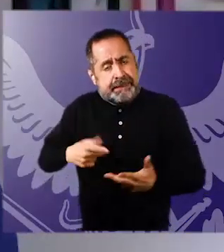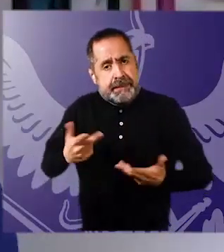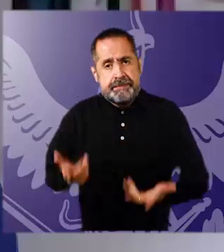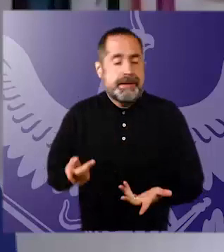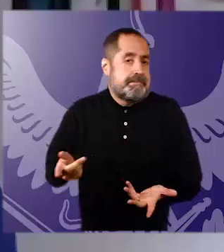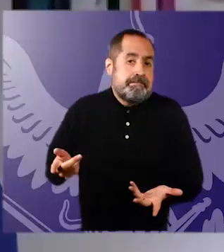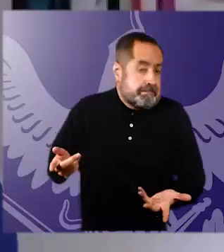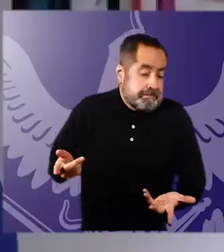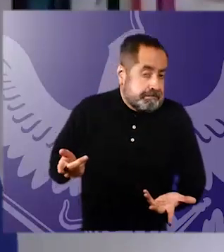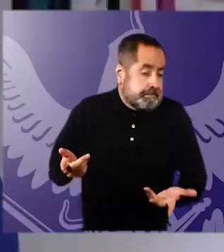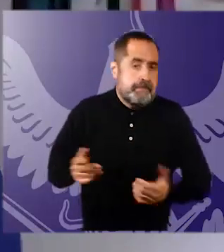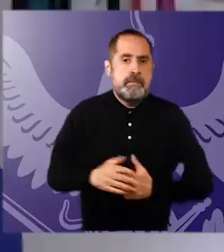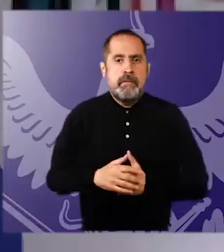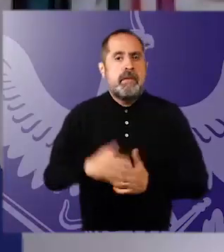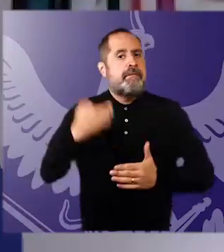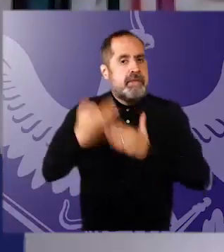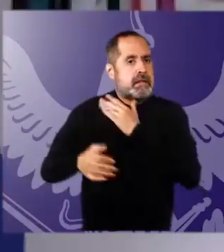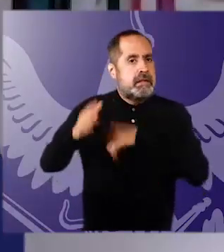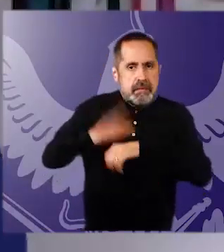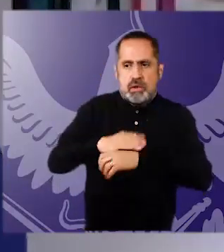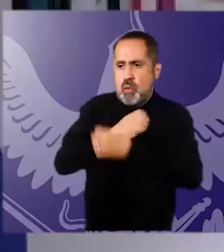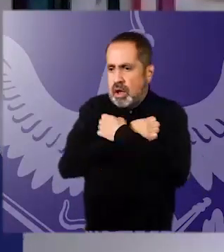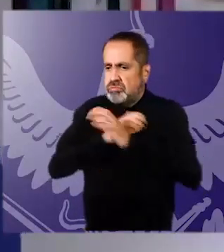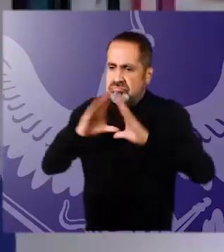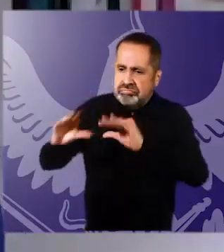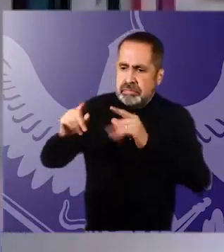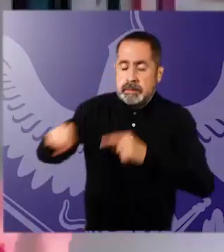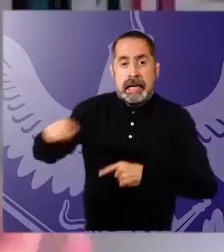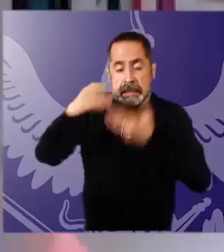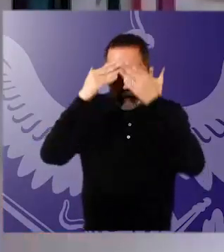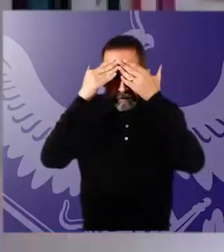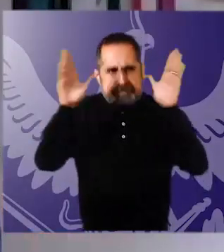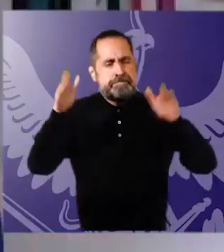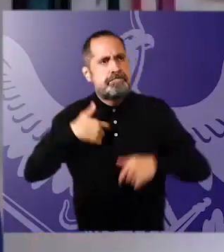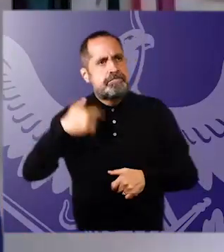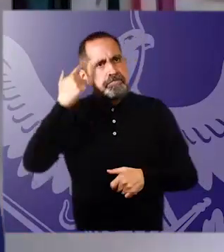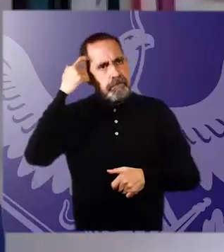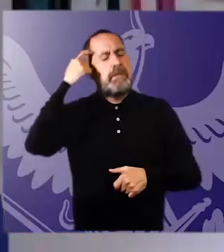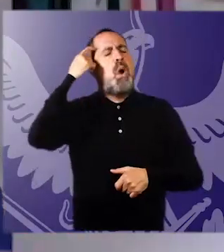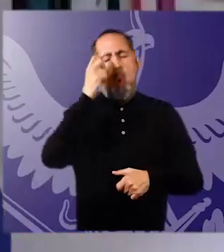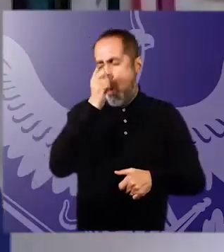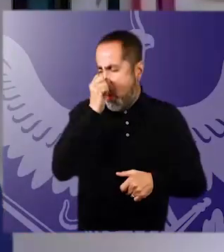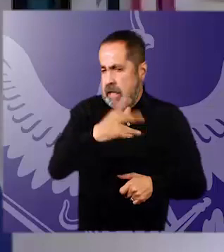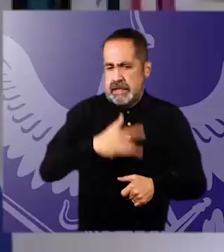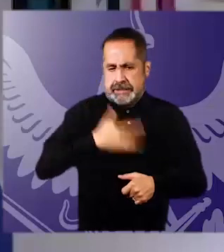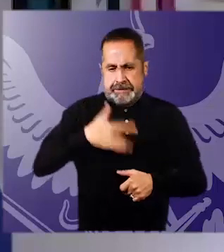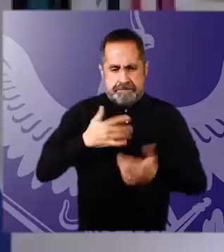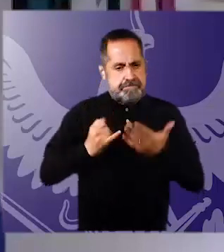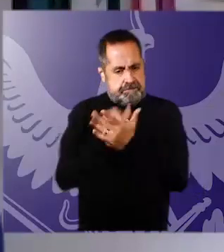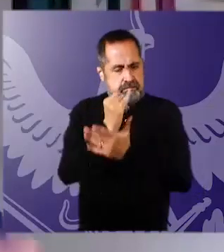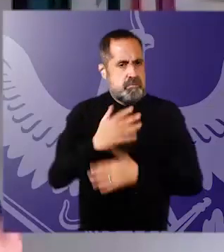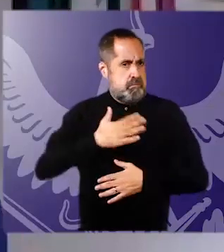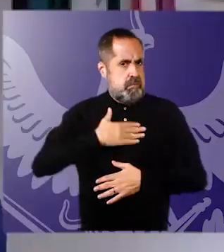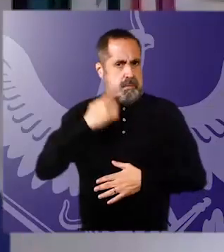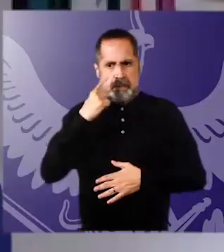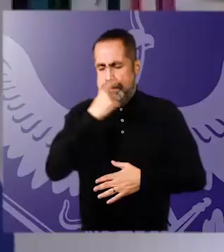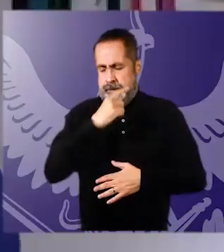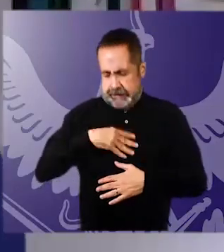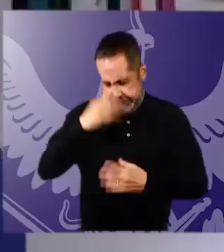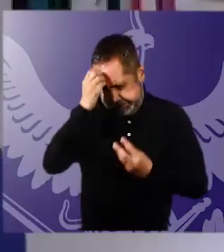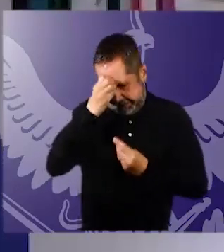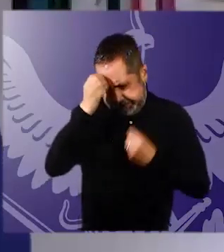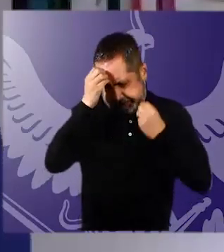los adolescentes. La educación sexual integral permite que las y los adolescentes